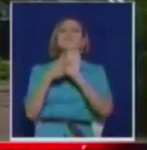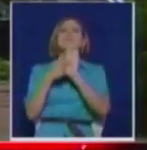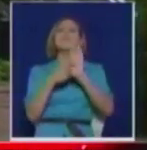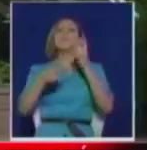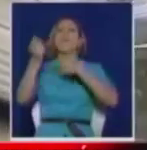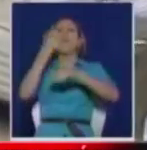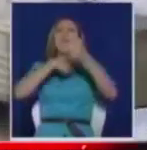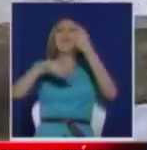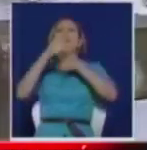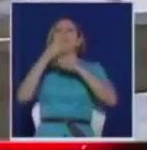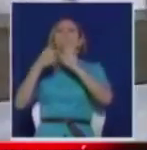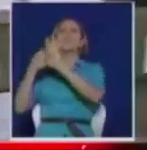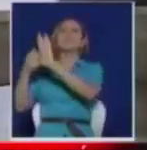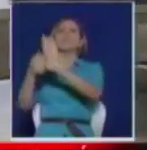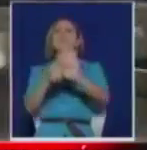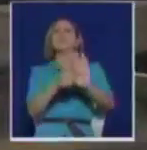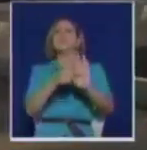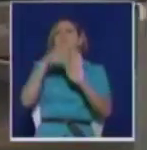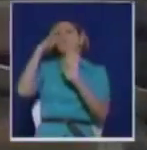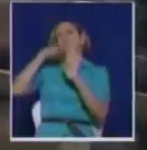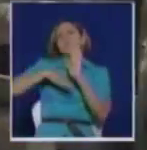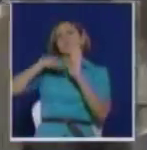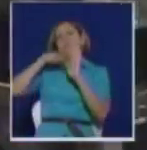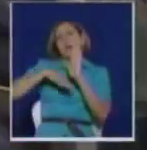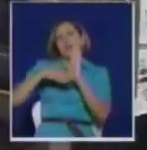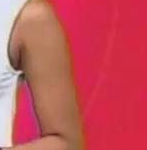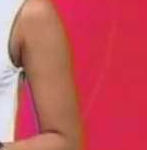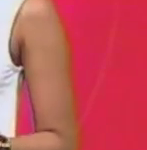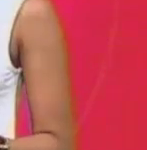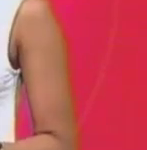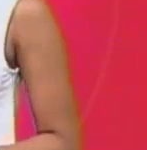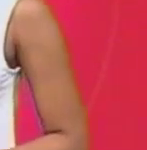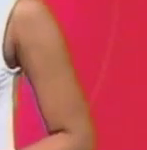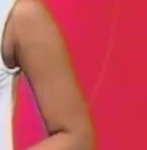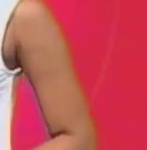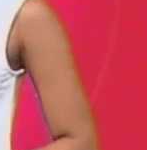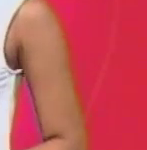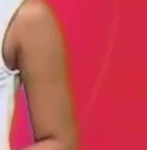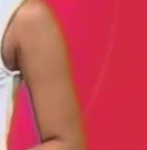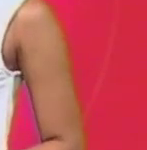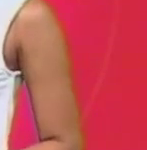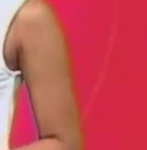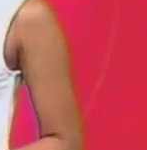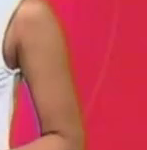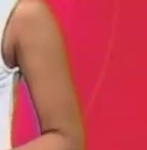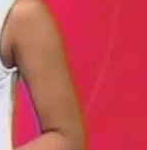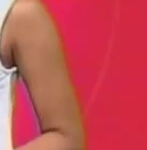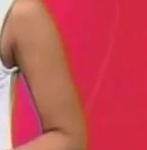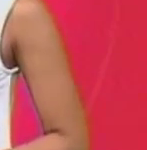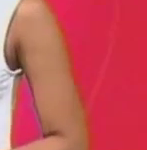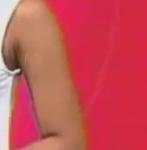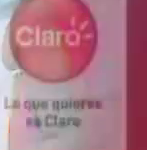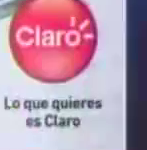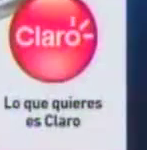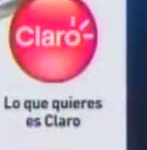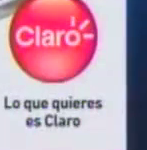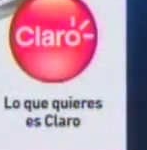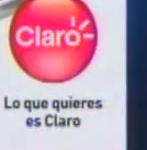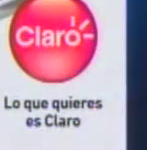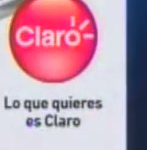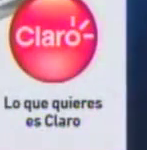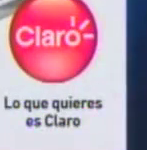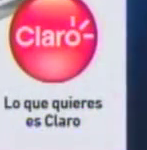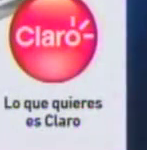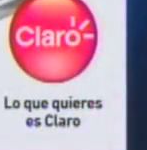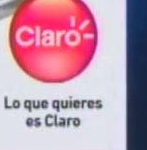del calzado venderán estos productos a precio de costo. La siguiente es una mención comercial. Si eres parte de Prepago Claro, sabes que